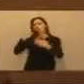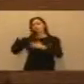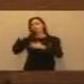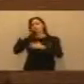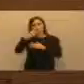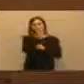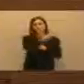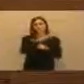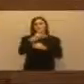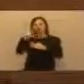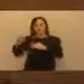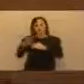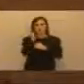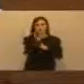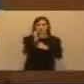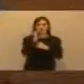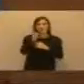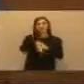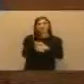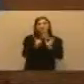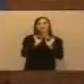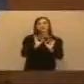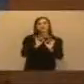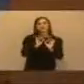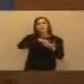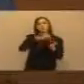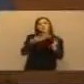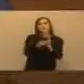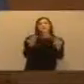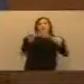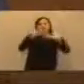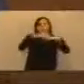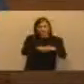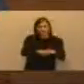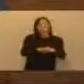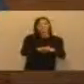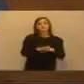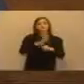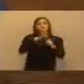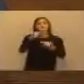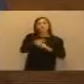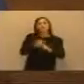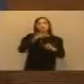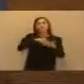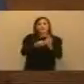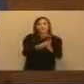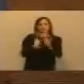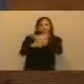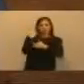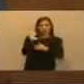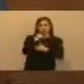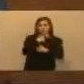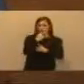tras el plan de integración, un plan que yo califique entonces y ahora sigo